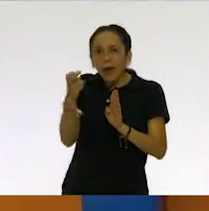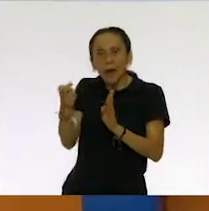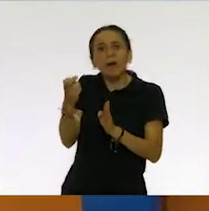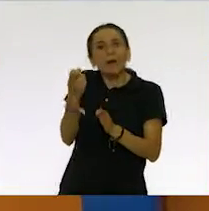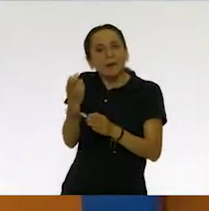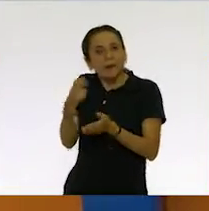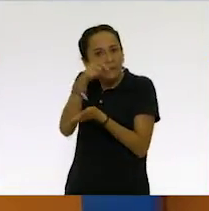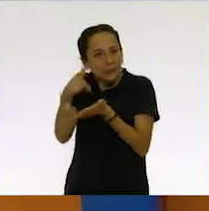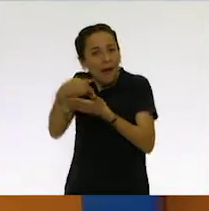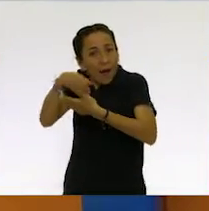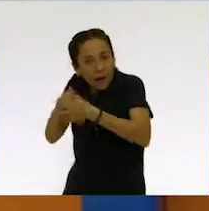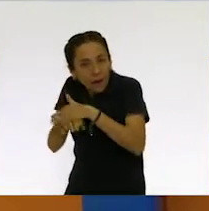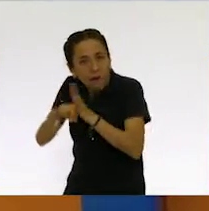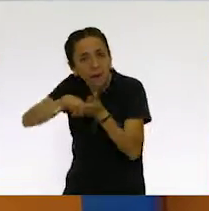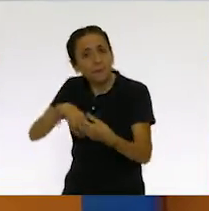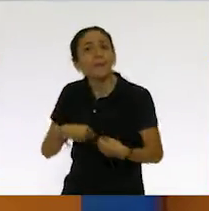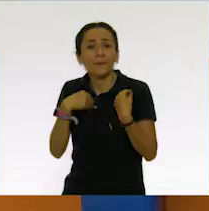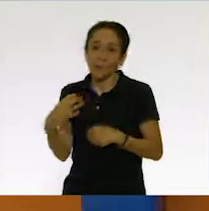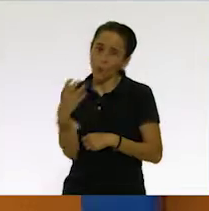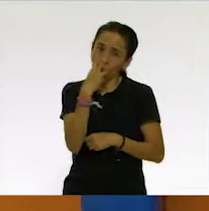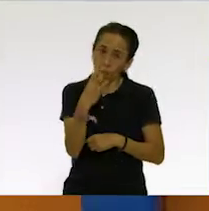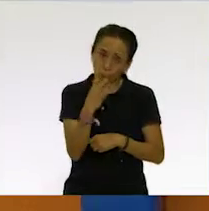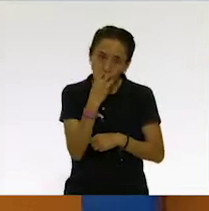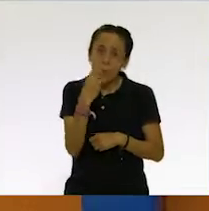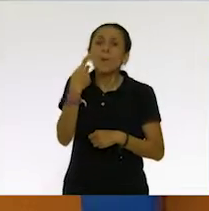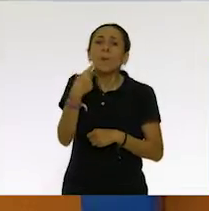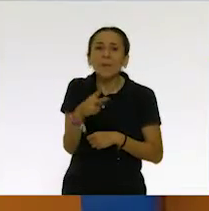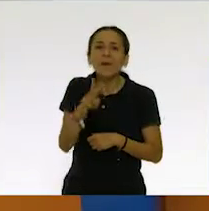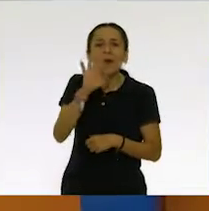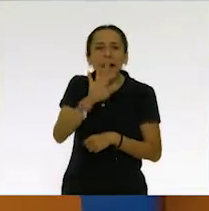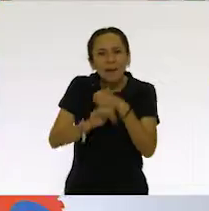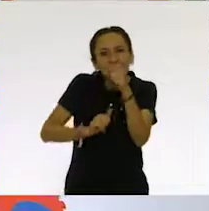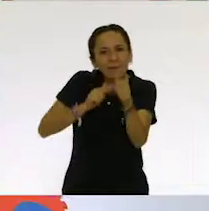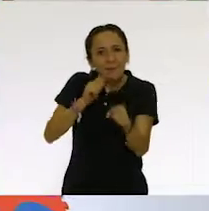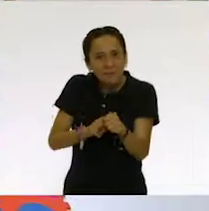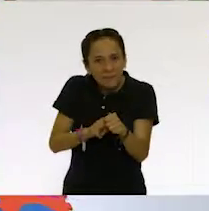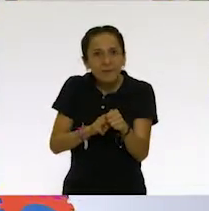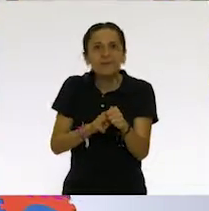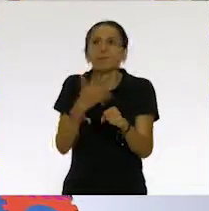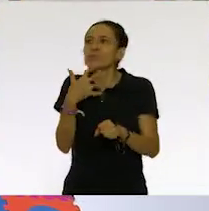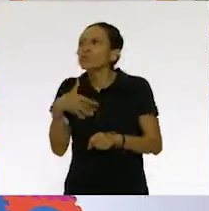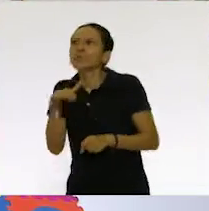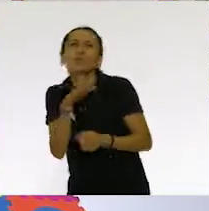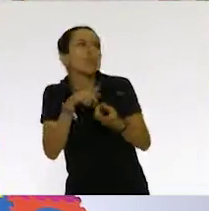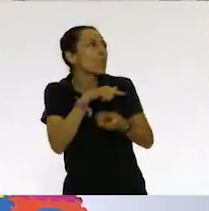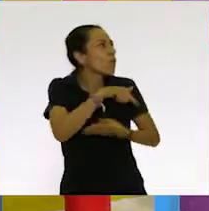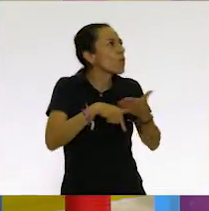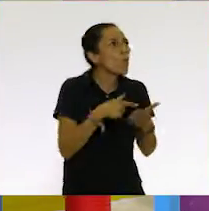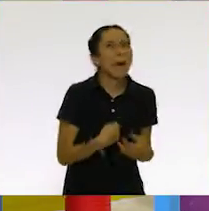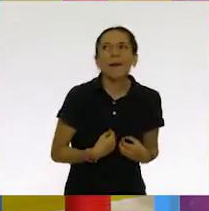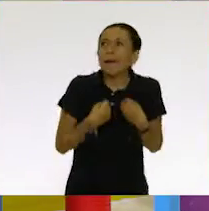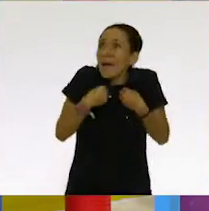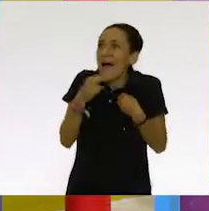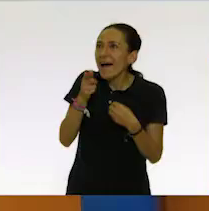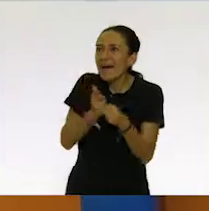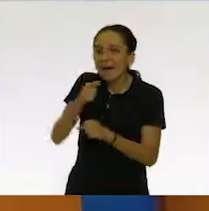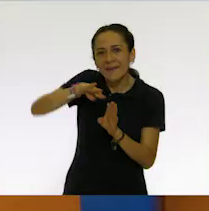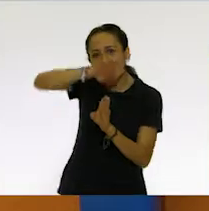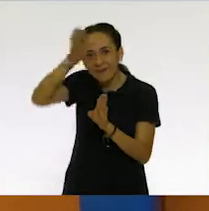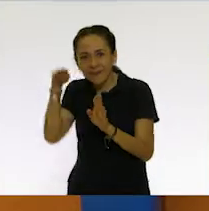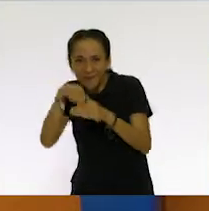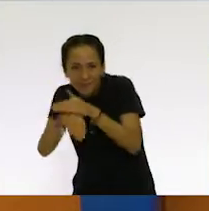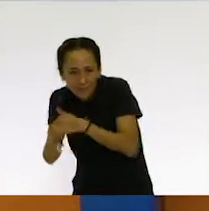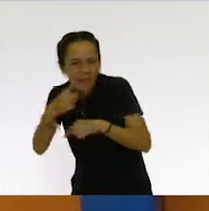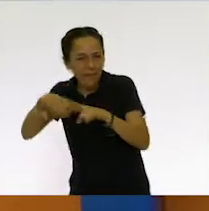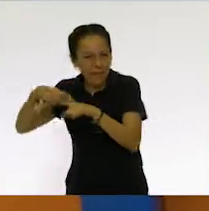hay muchas razones por las que un animal busca una cueva para vivir. ¿Cómo cuáles? La primera es por